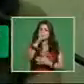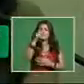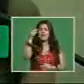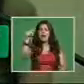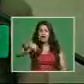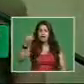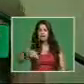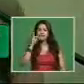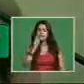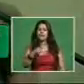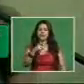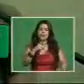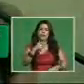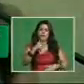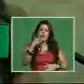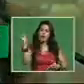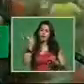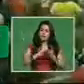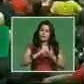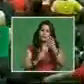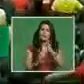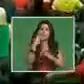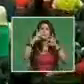que construir otro mundo posible